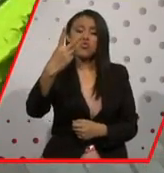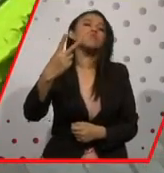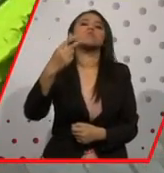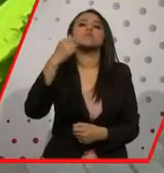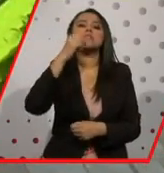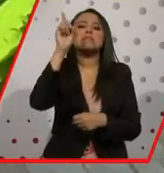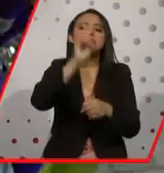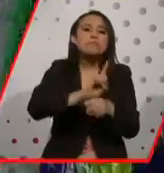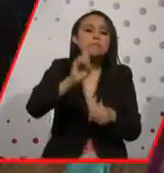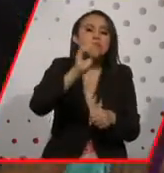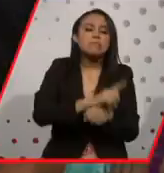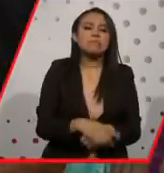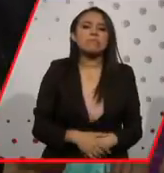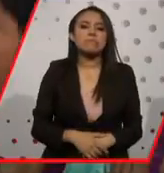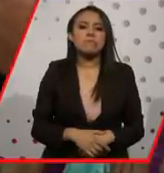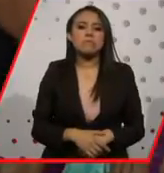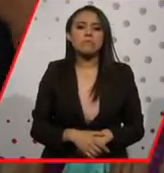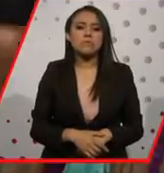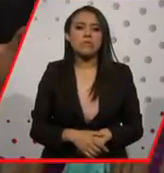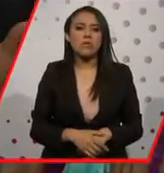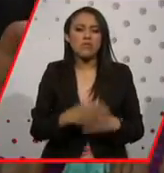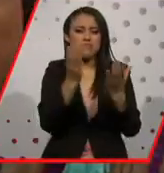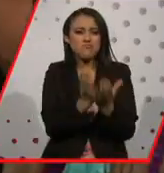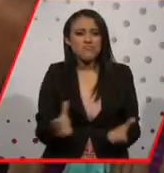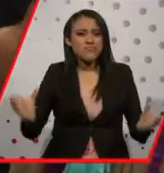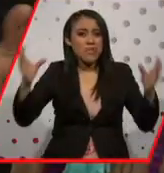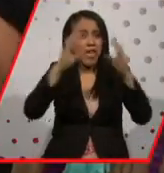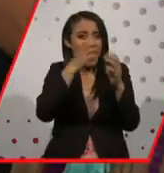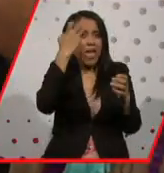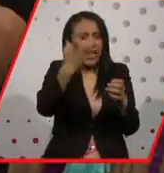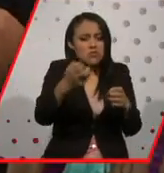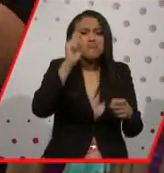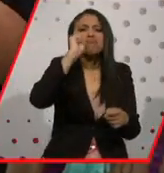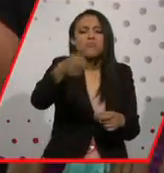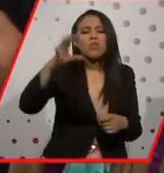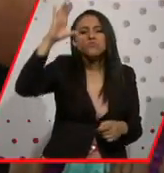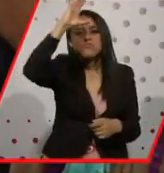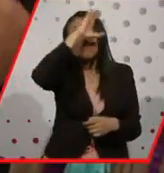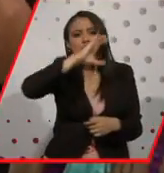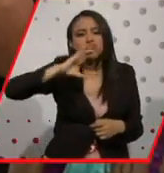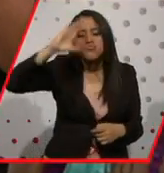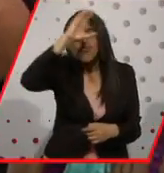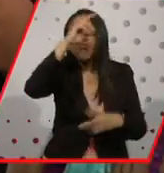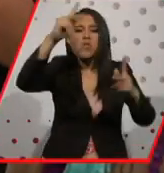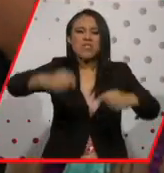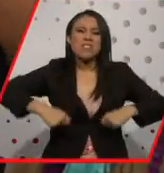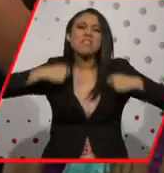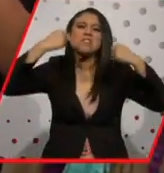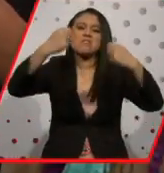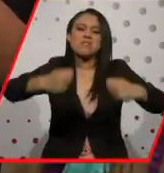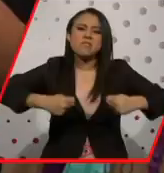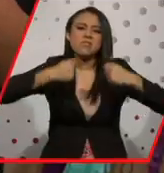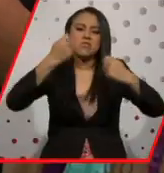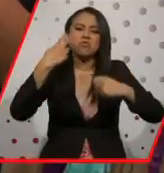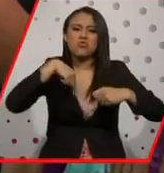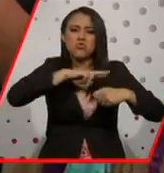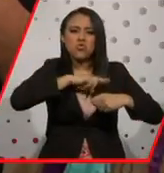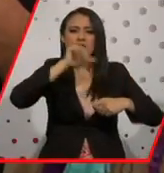y deshácela y todo, la piñata representa cultura, representa tradición, y pues nosotros como artesanos